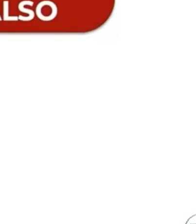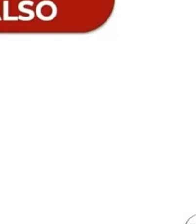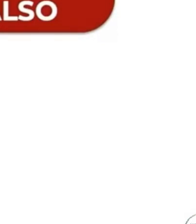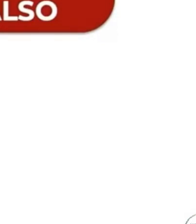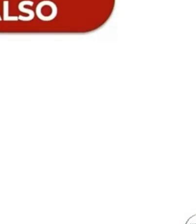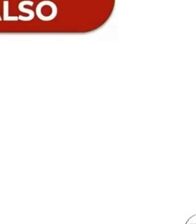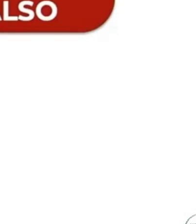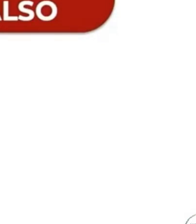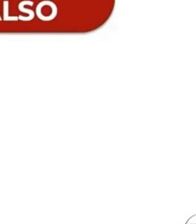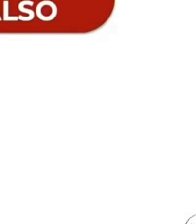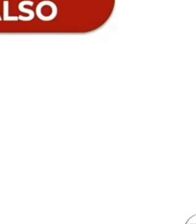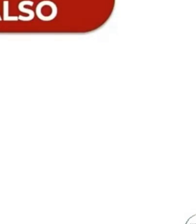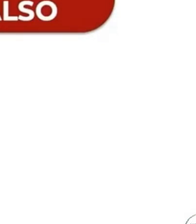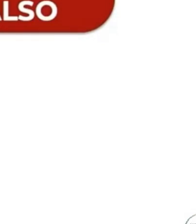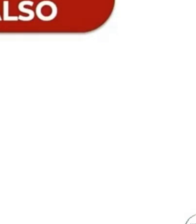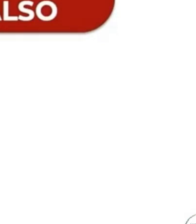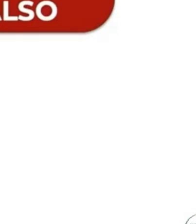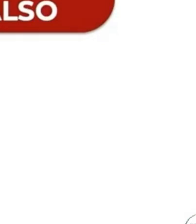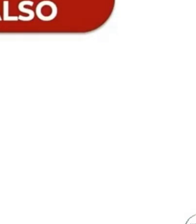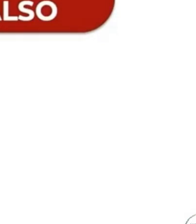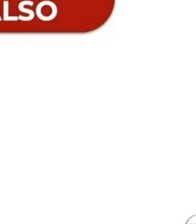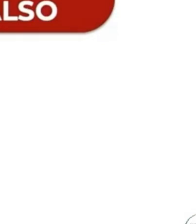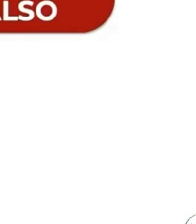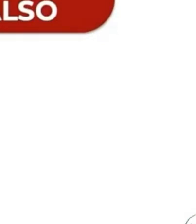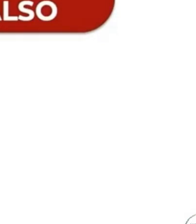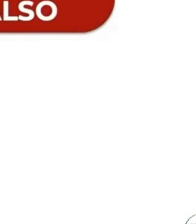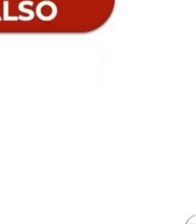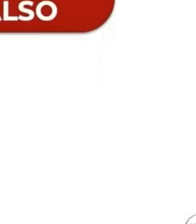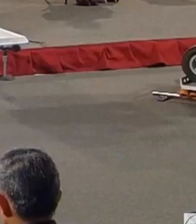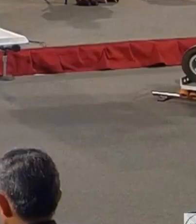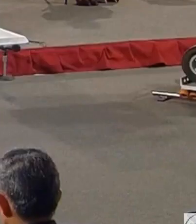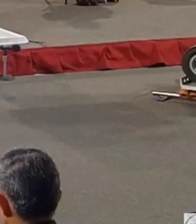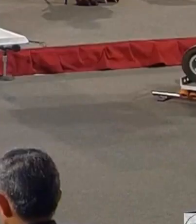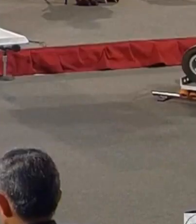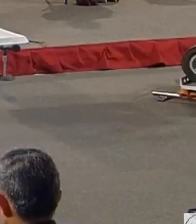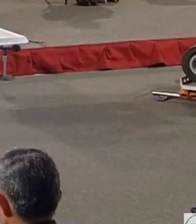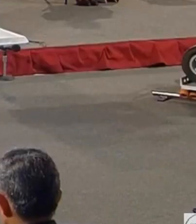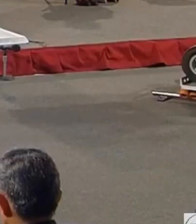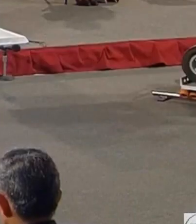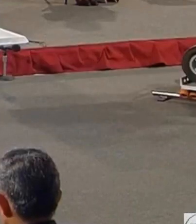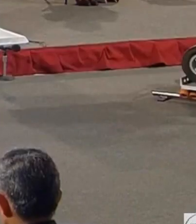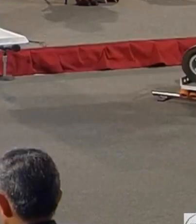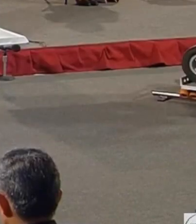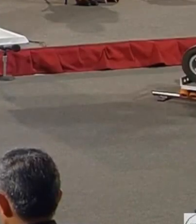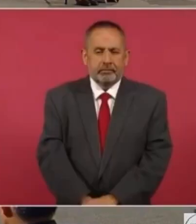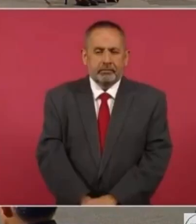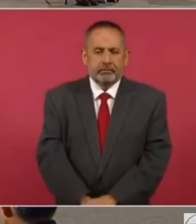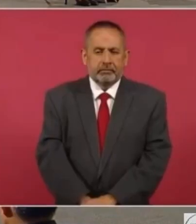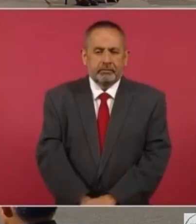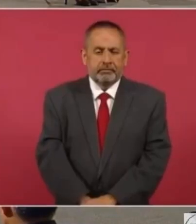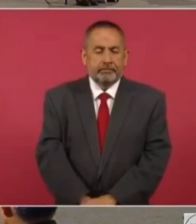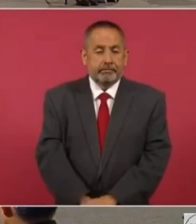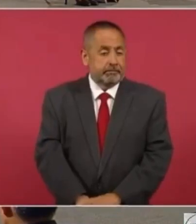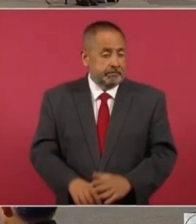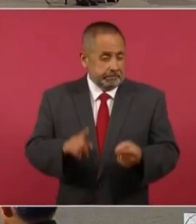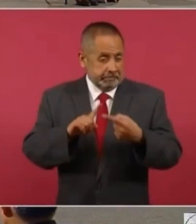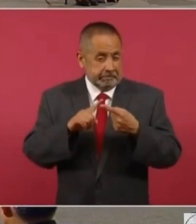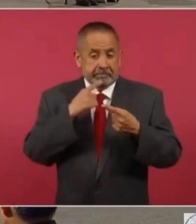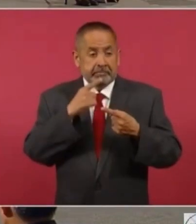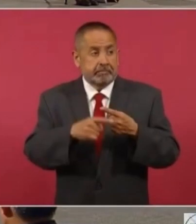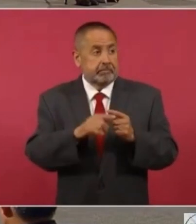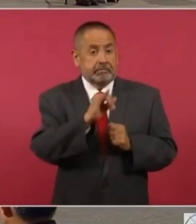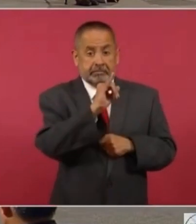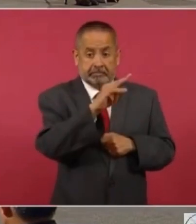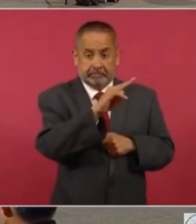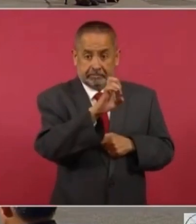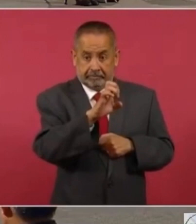Vamos a estas mentiras y las vamos a responder. Primero dijeron que la estructura del INE